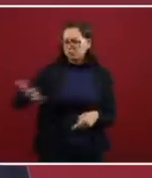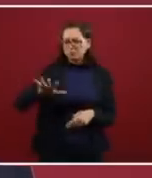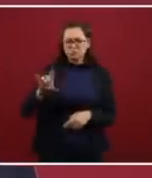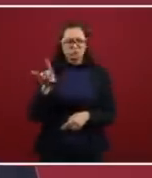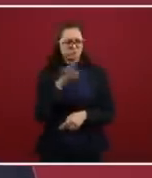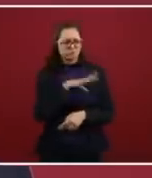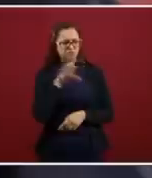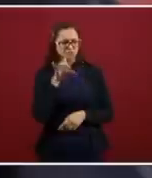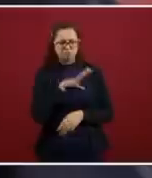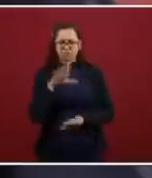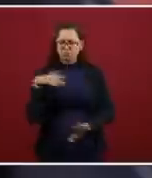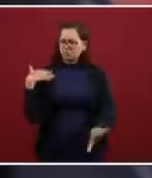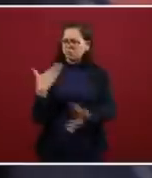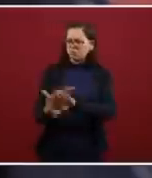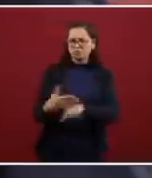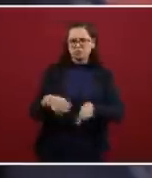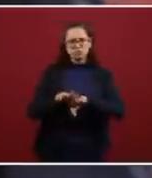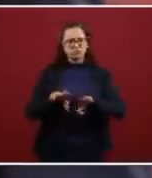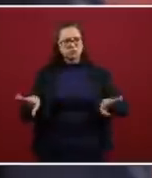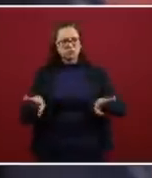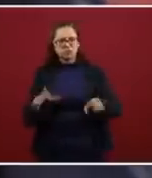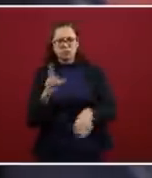miedo a la democracia.